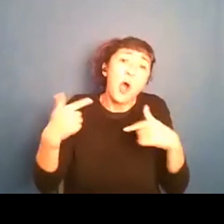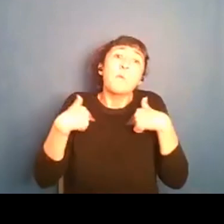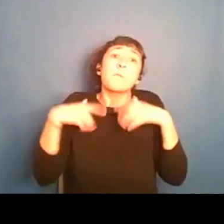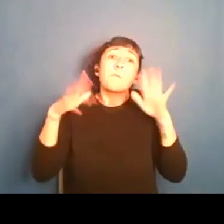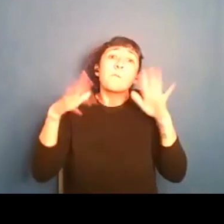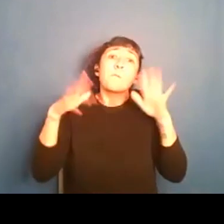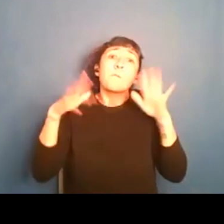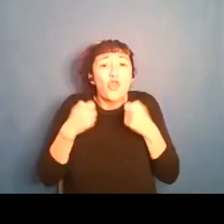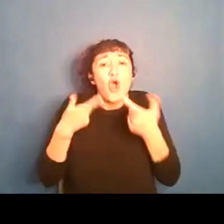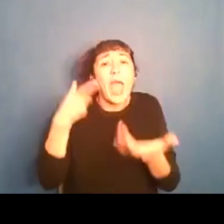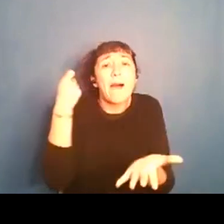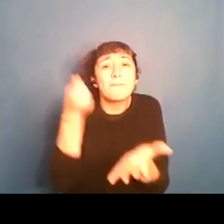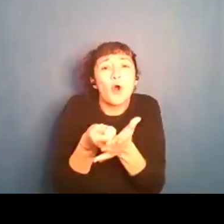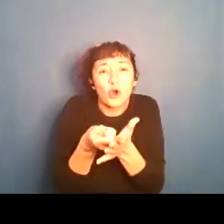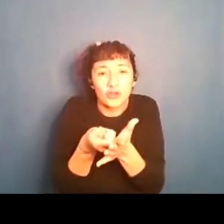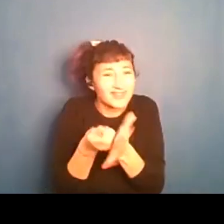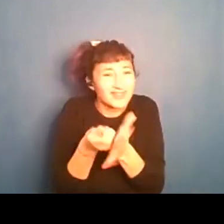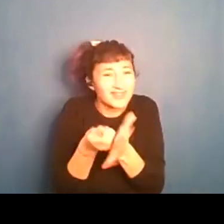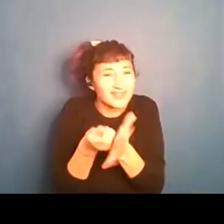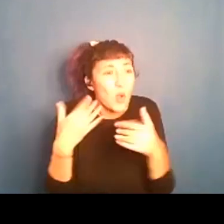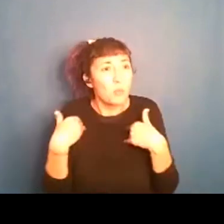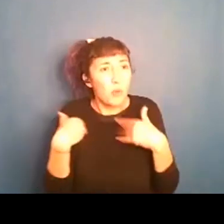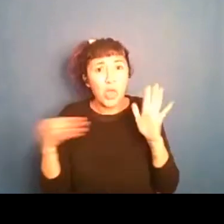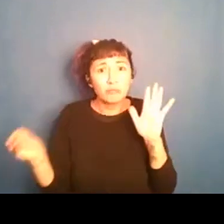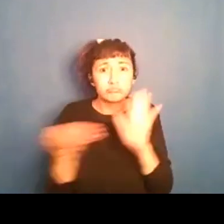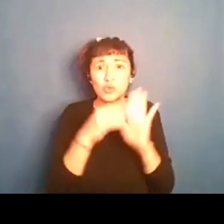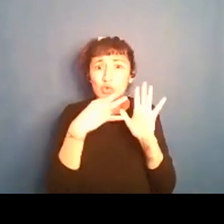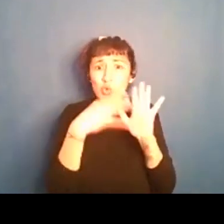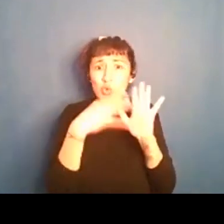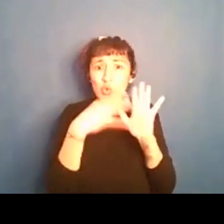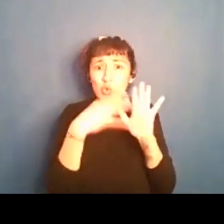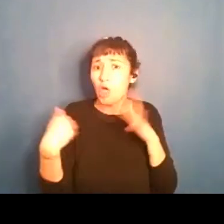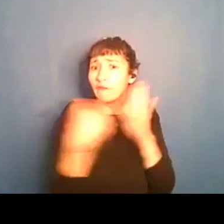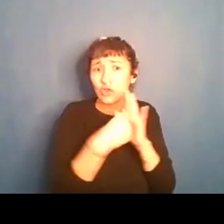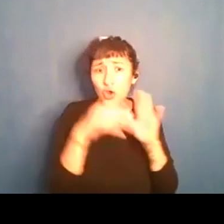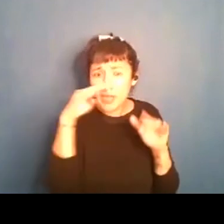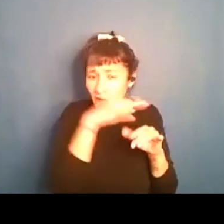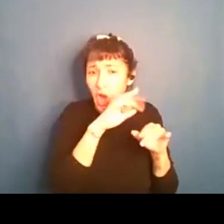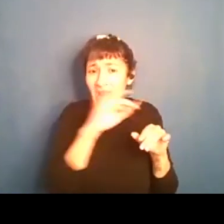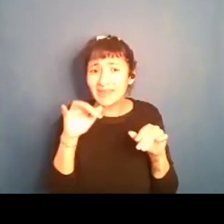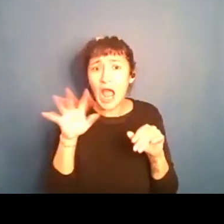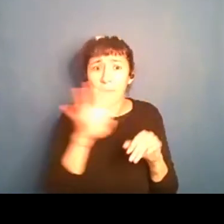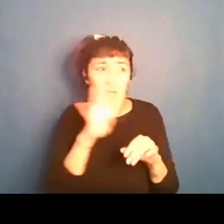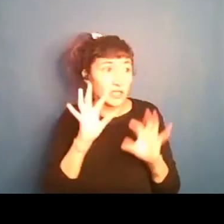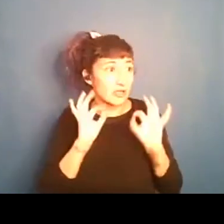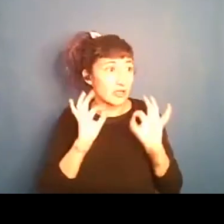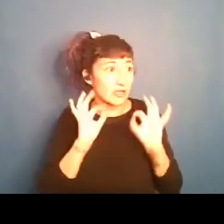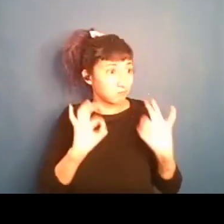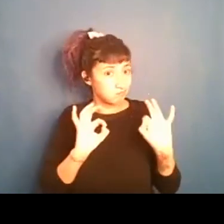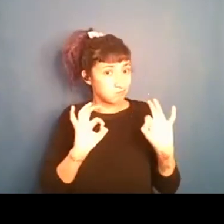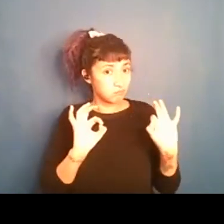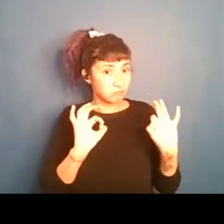aporte. Puedo poner, aunque sea subtítulos de fondo negro con letra amarilla. Es algo que todo lo podemos